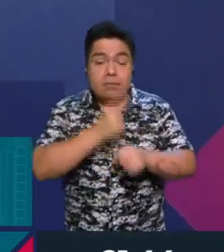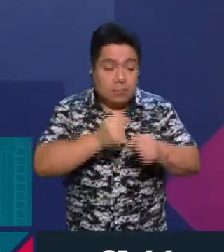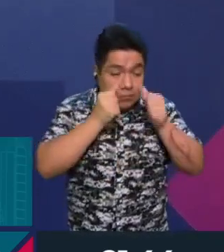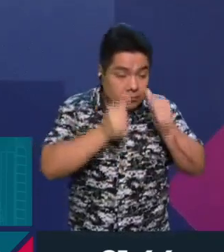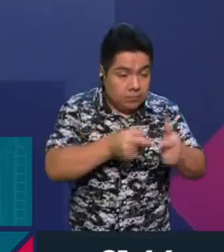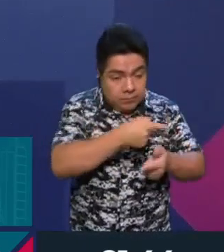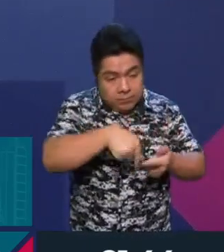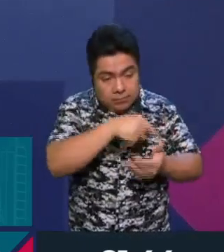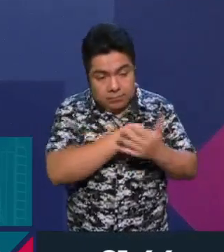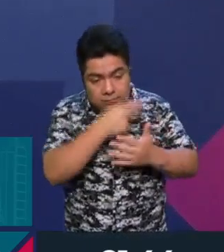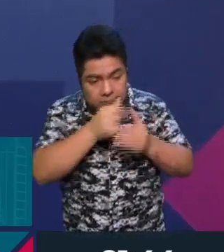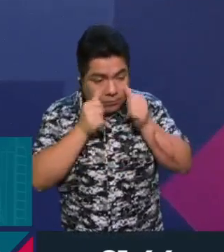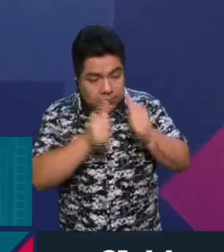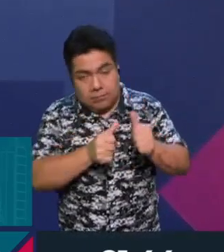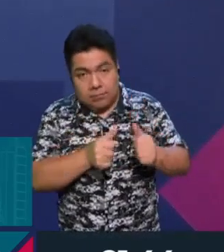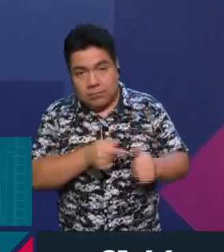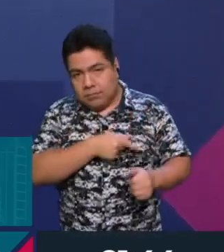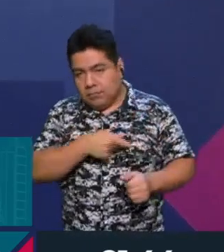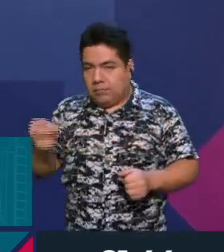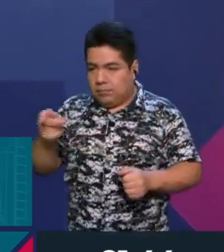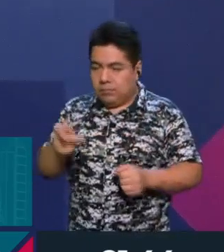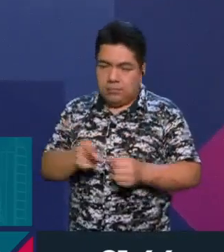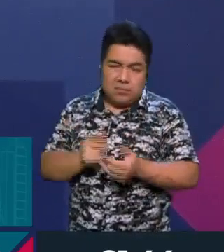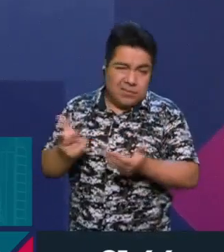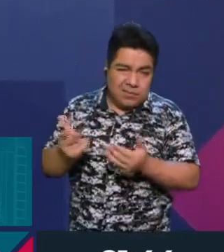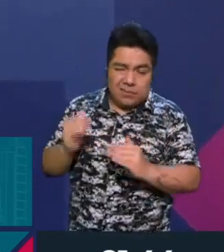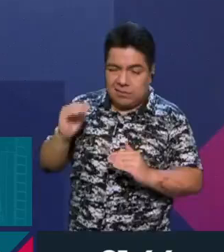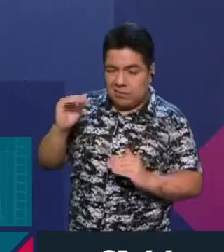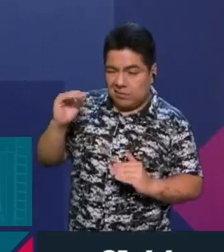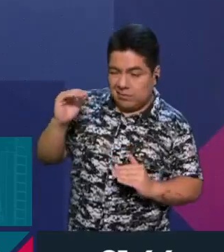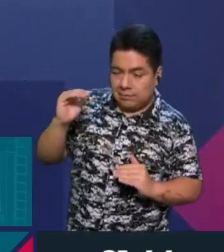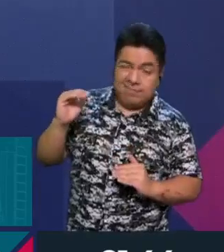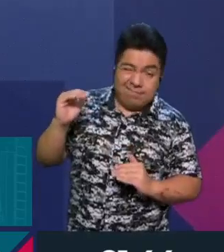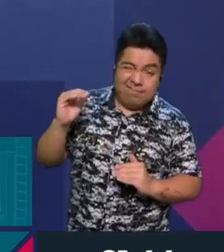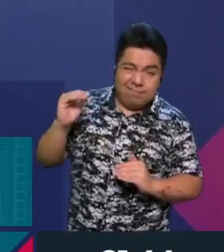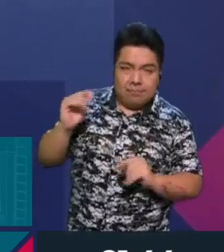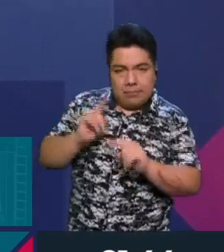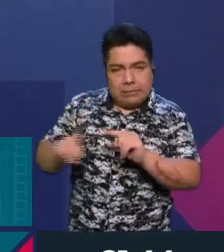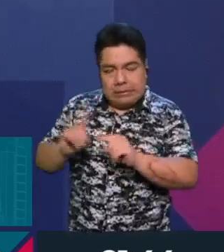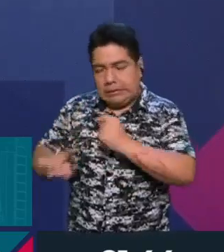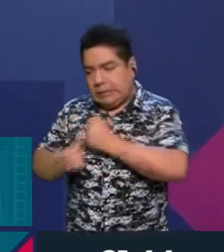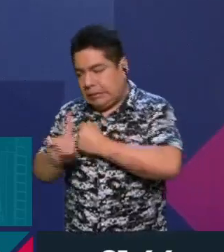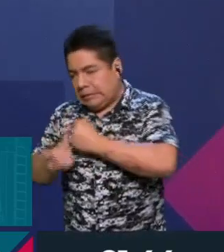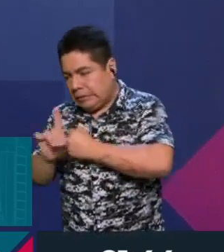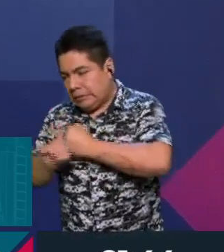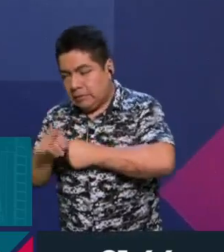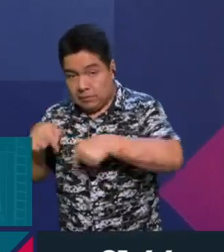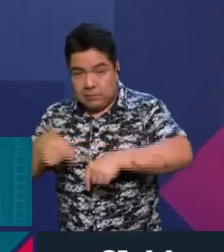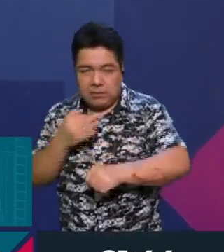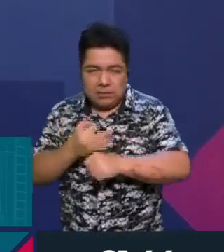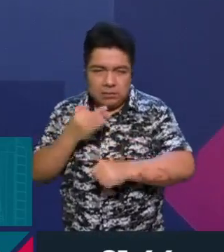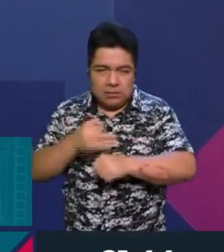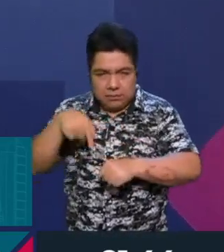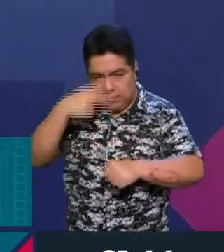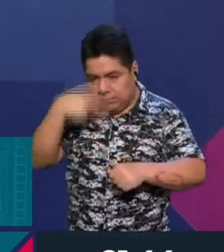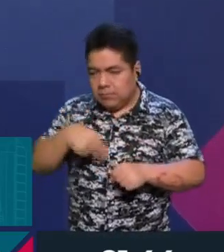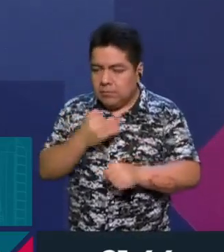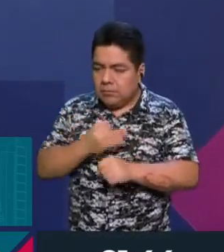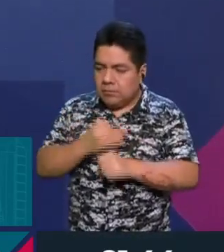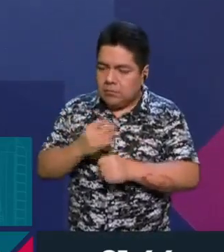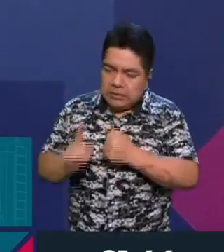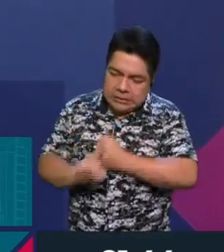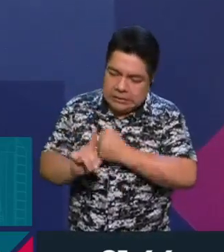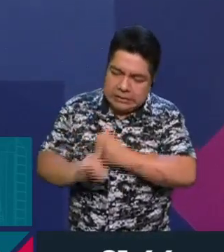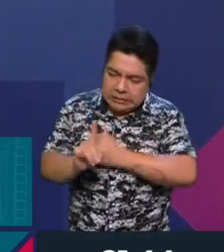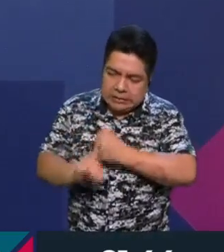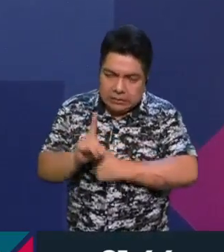No hay duda de que la pobreza y la desigualdad son los problemas más graves de nuestro tiempo y lo han